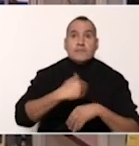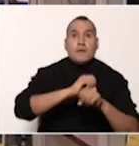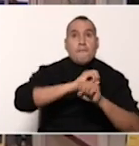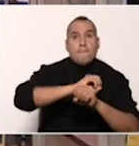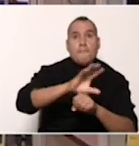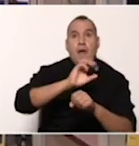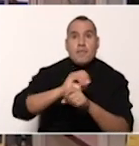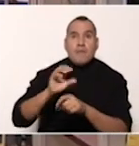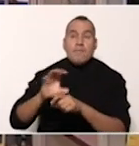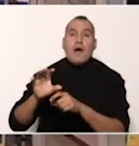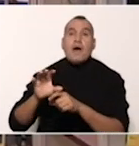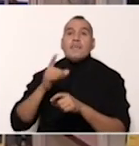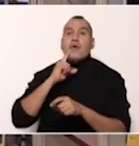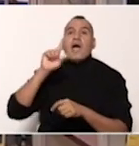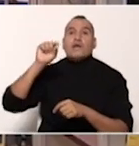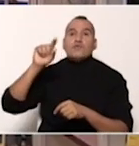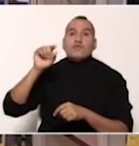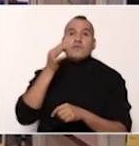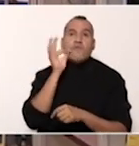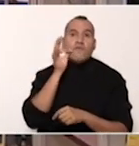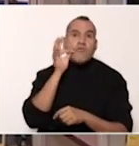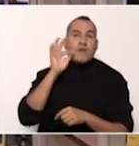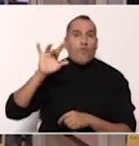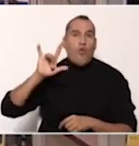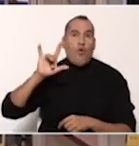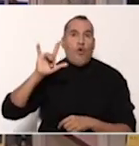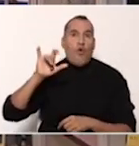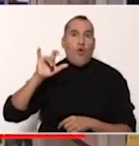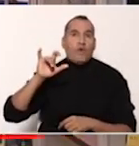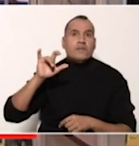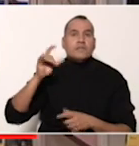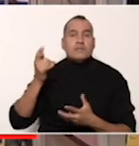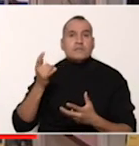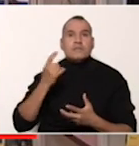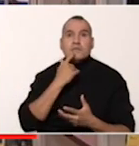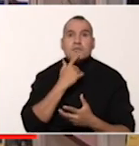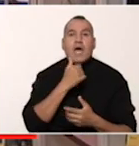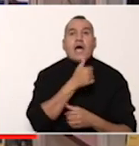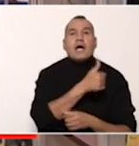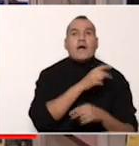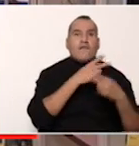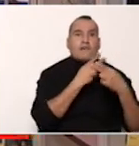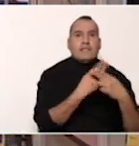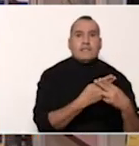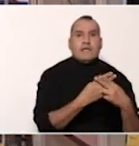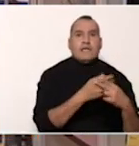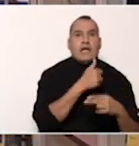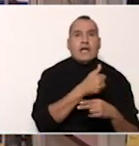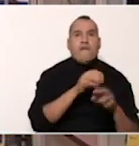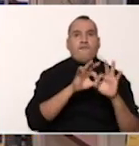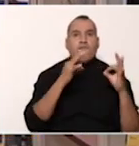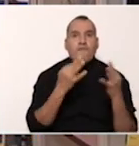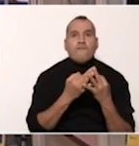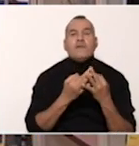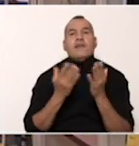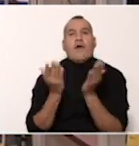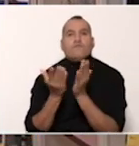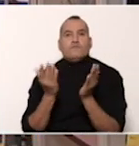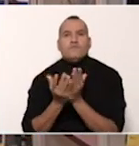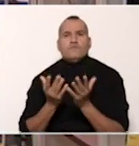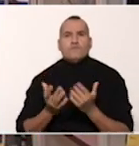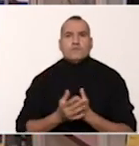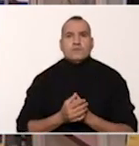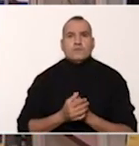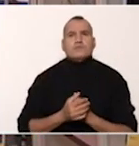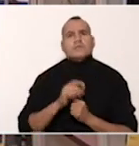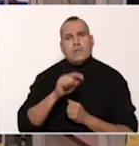bien sea en Twitter, Facebook o Instagram, utilizando la etiqueta Cada Familia Una Escuela, mencionando la cuenta del